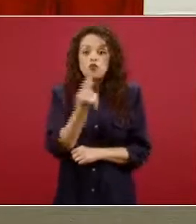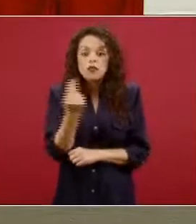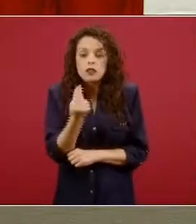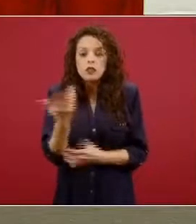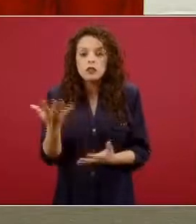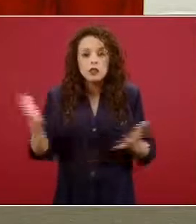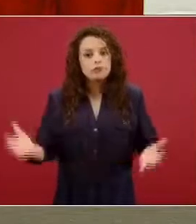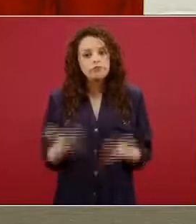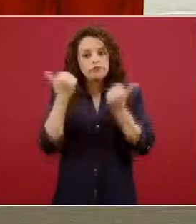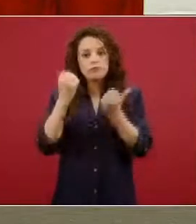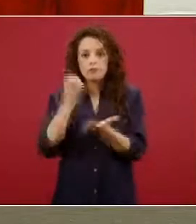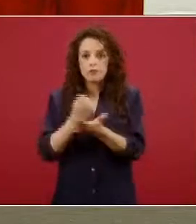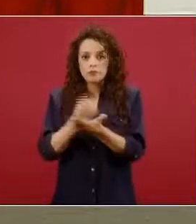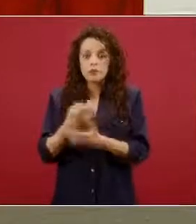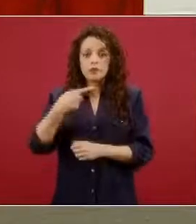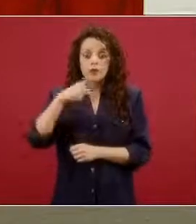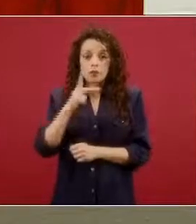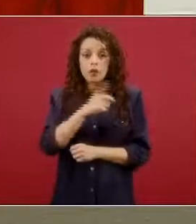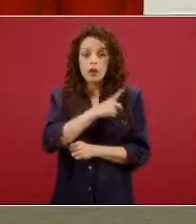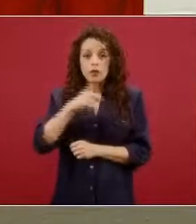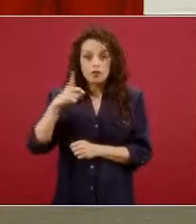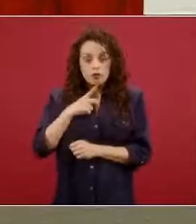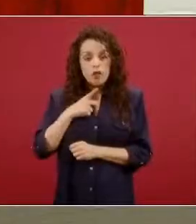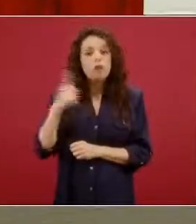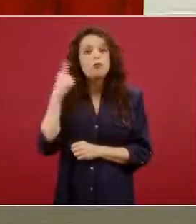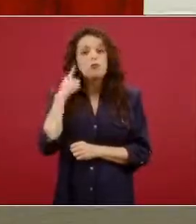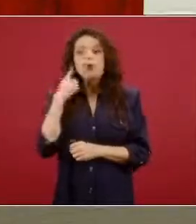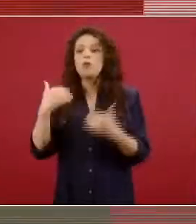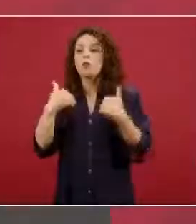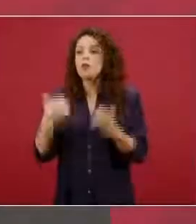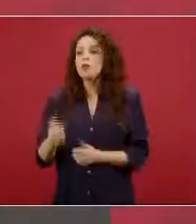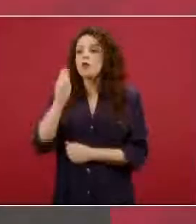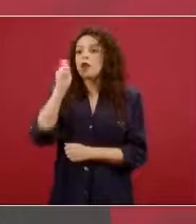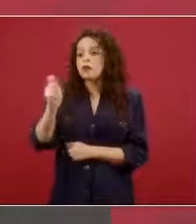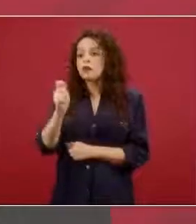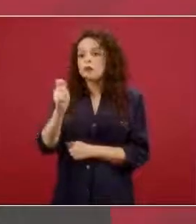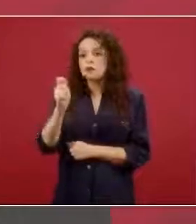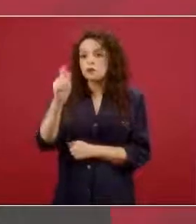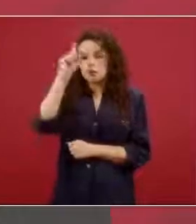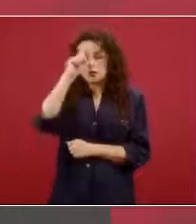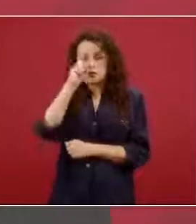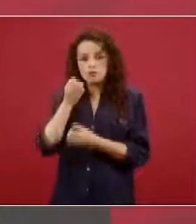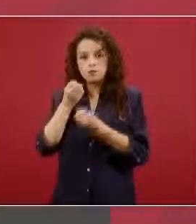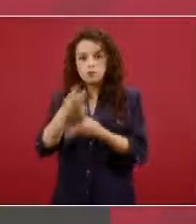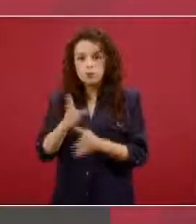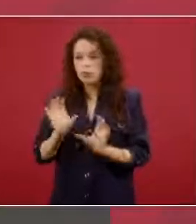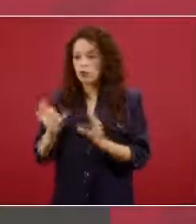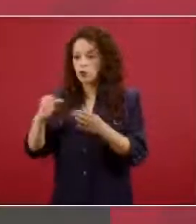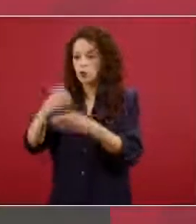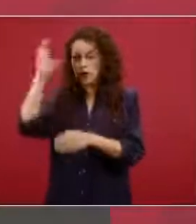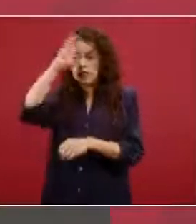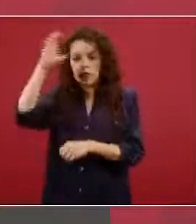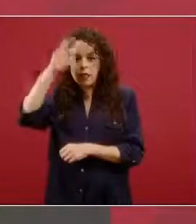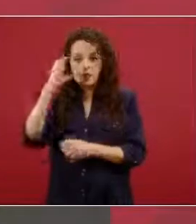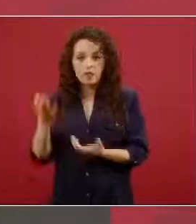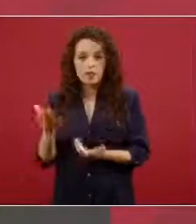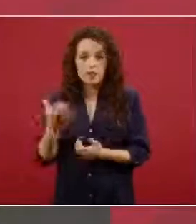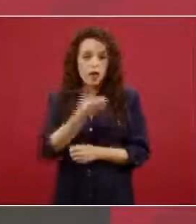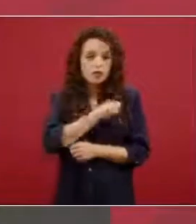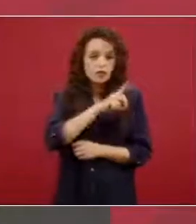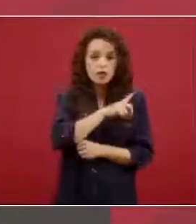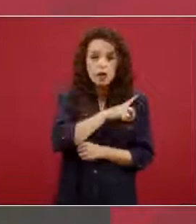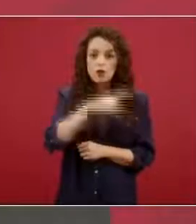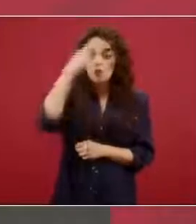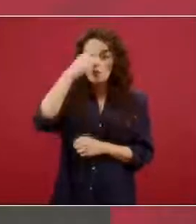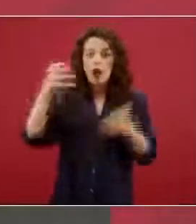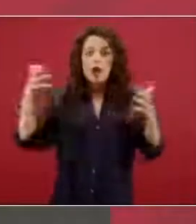hay que desoír a las comunidades científicas del campo de la salud cuando alertan sobre la importancia de actuar